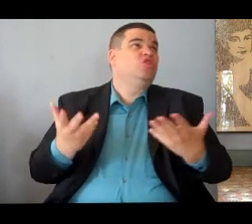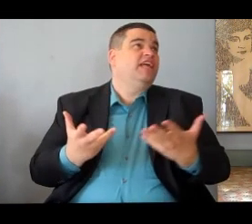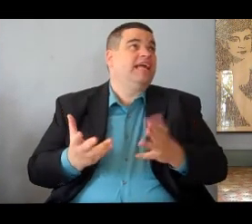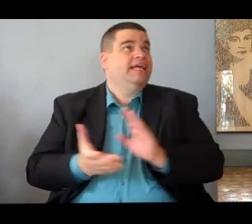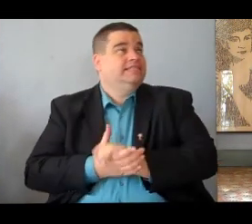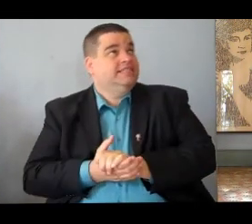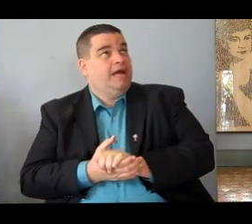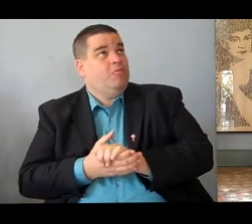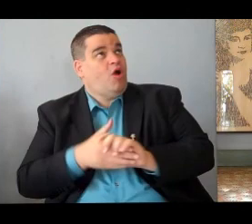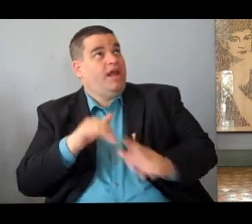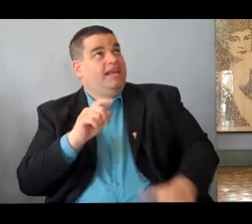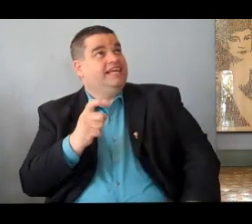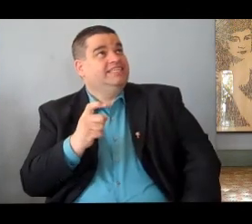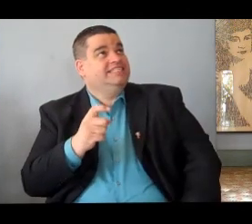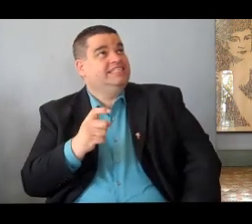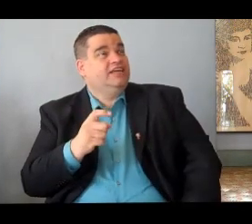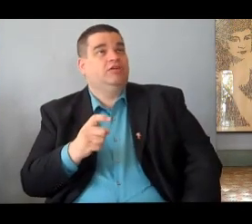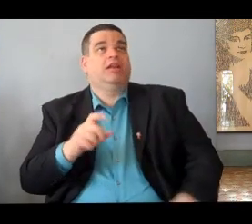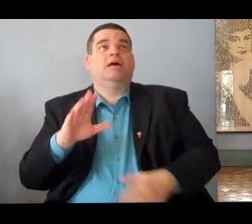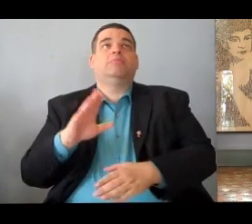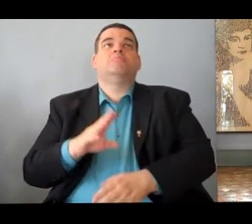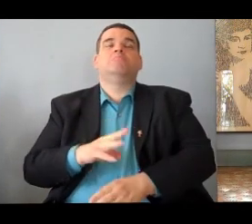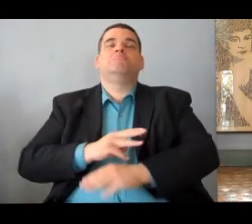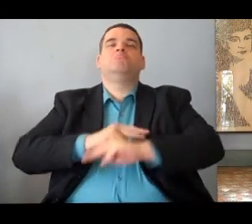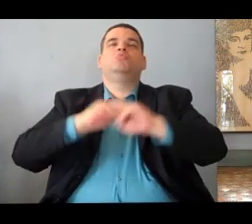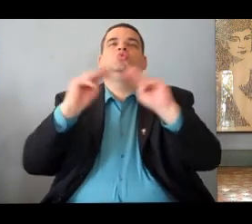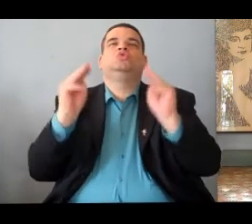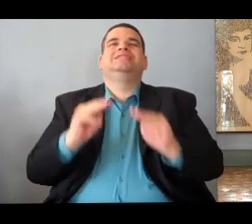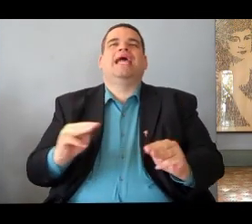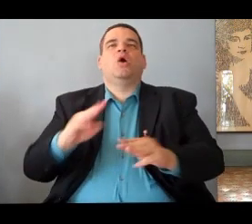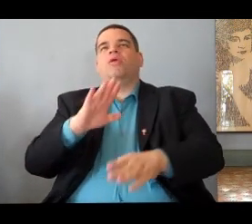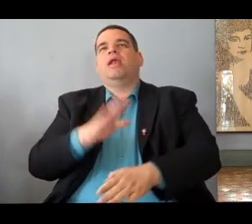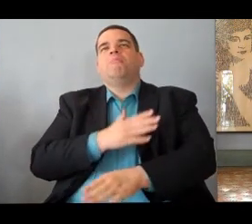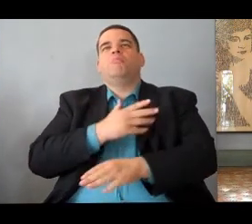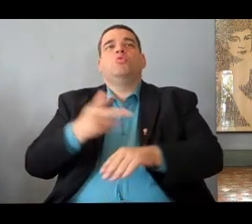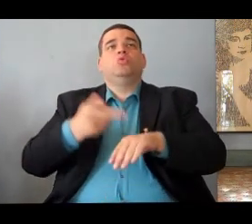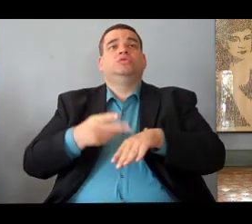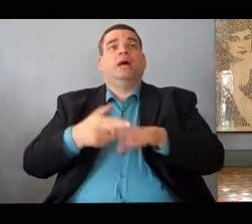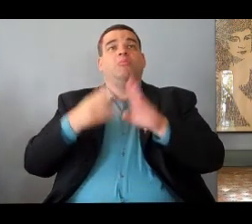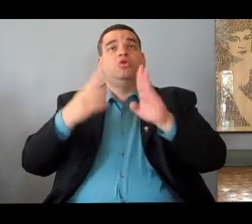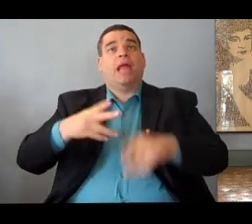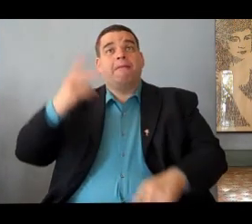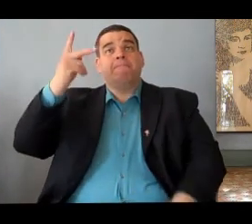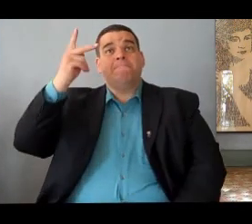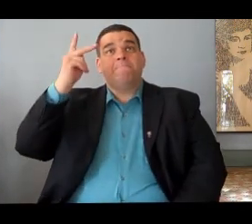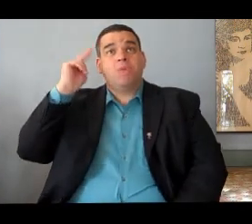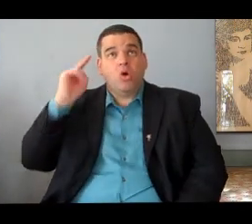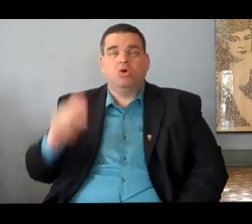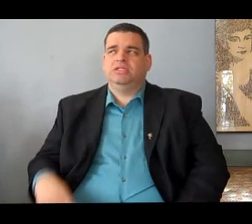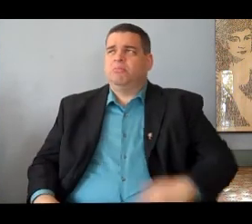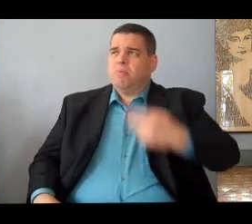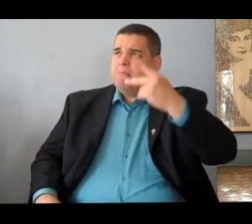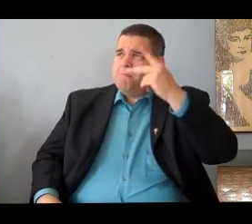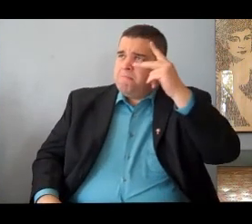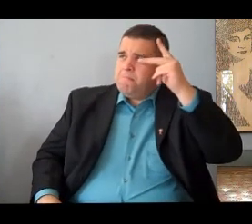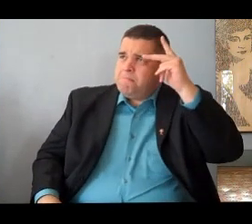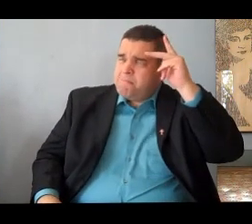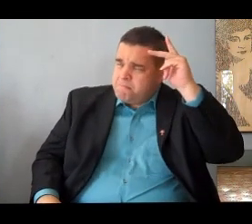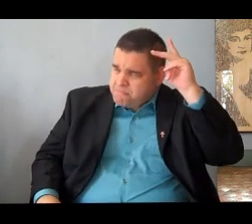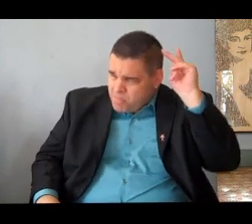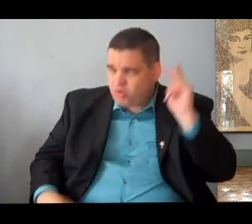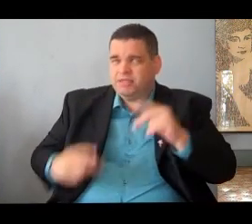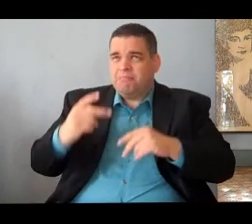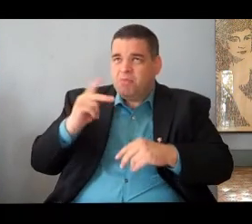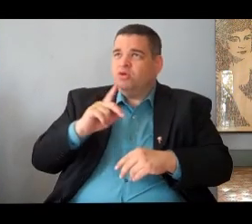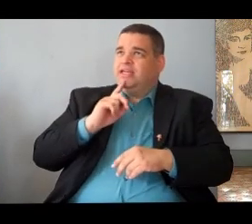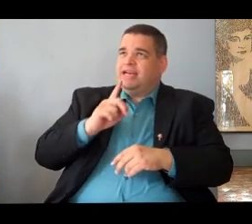que estamos, Alex? Cuéntame, ¿dónde en es que estamos? En el Museo de la Música Puertorriqueña en Ponce. En Ponce, porque Ponce es Ponce y lo demás es parking. Eso y